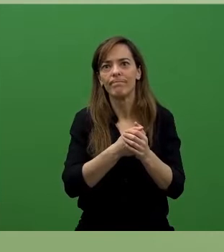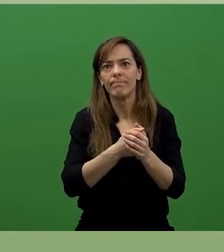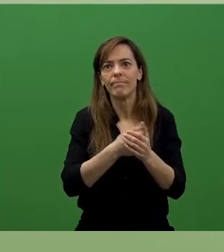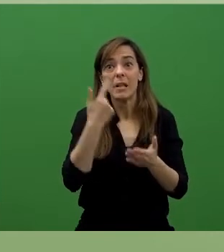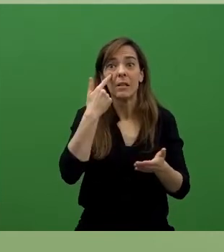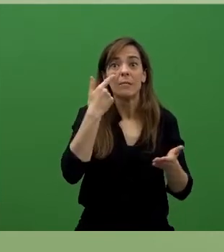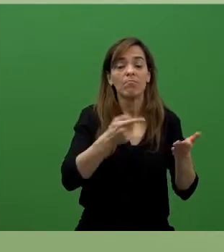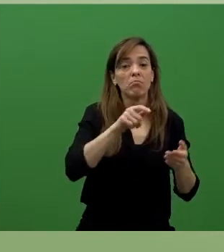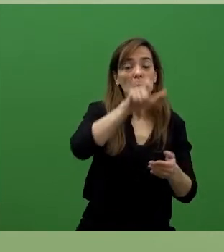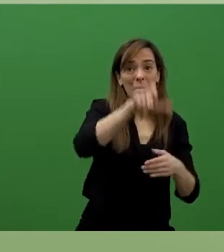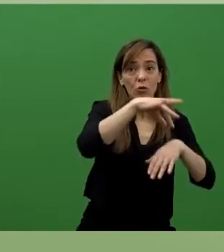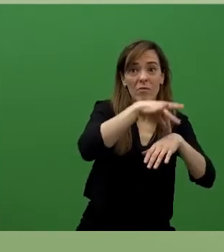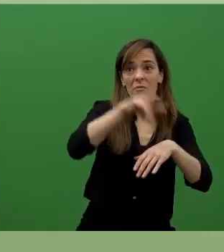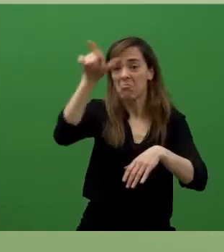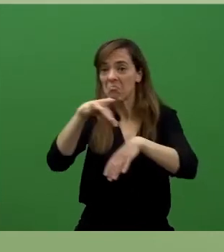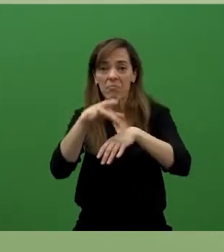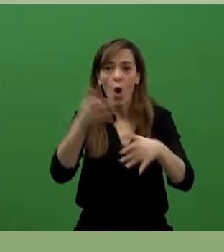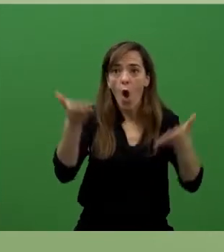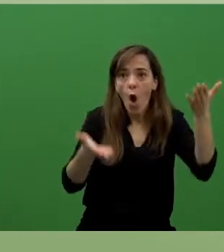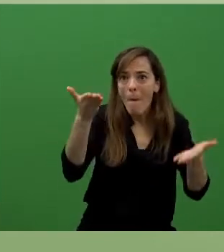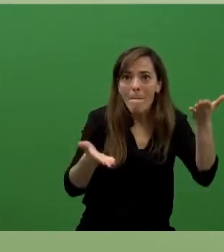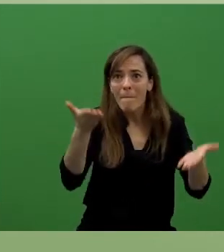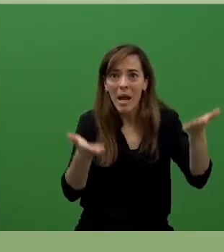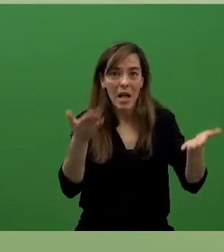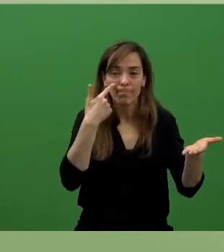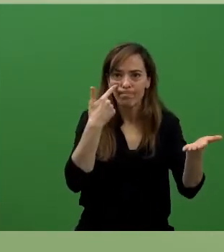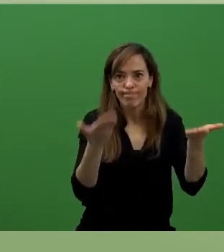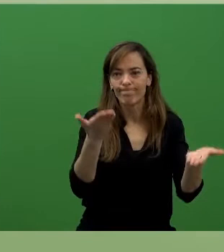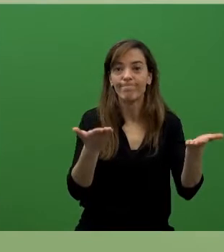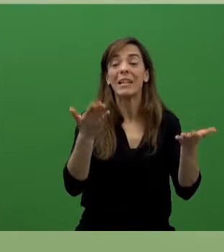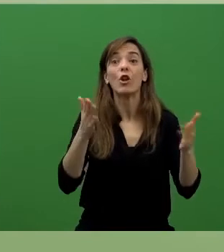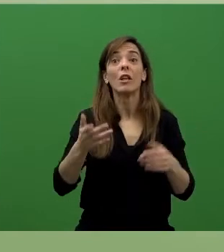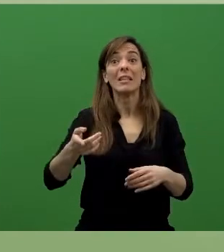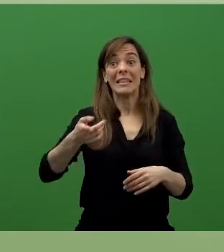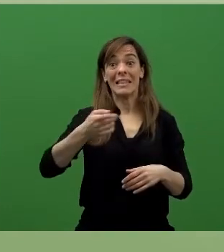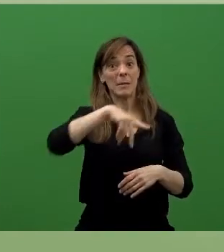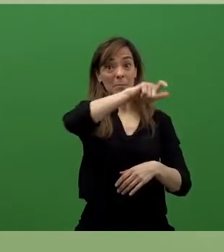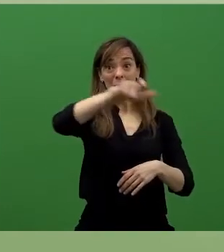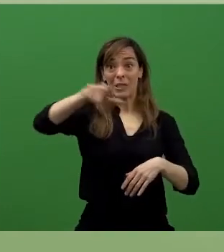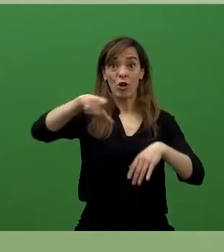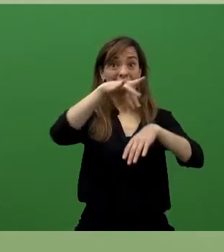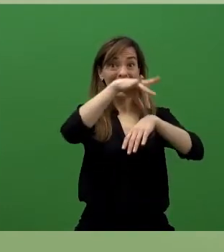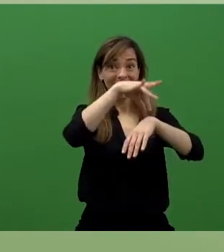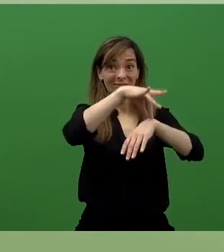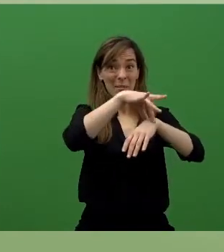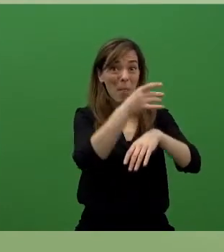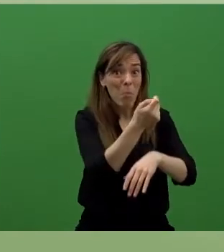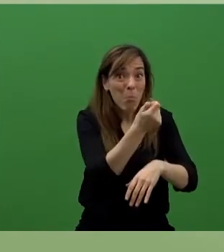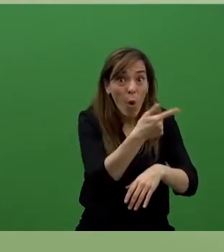clínico como sería adecuado. Con lo cual, como tenemos pocos pacientes de cada enfermedad, es